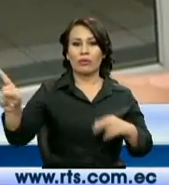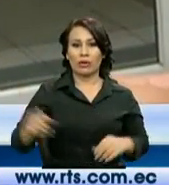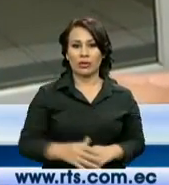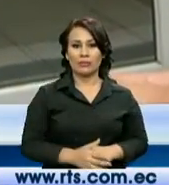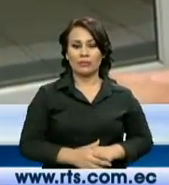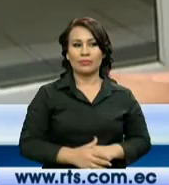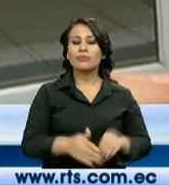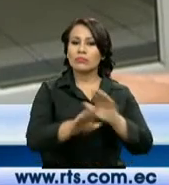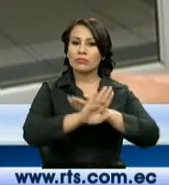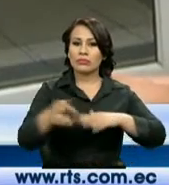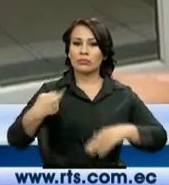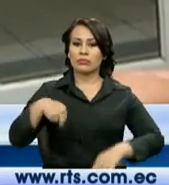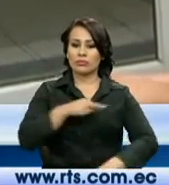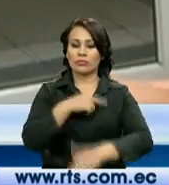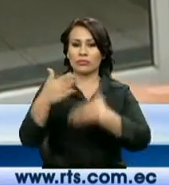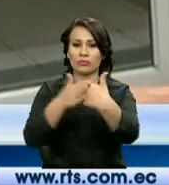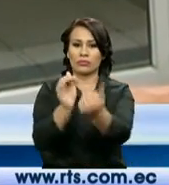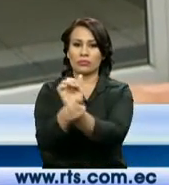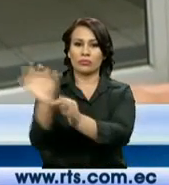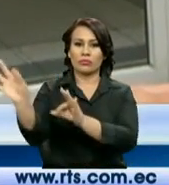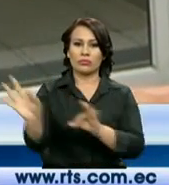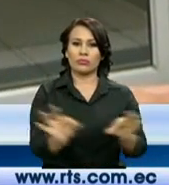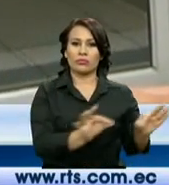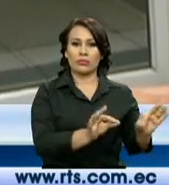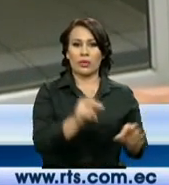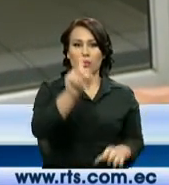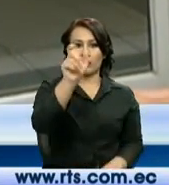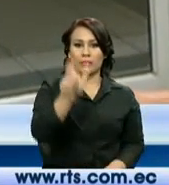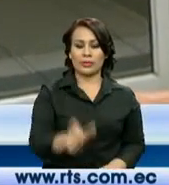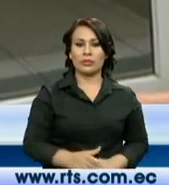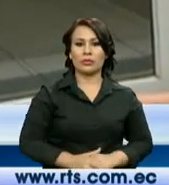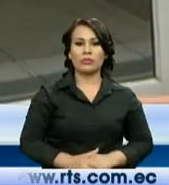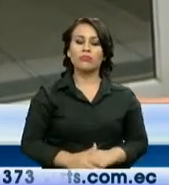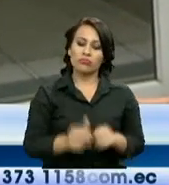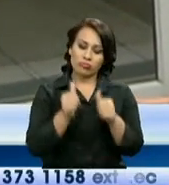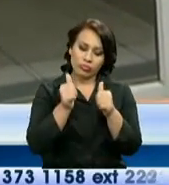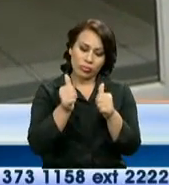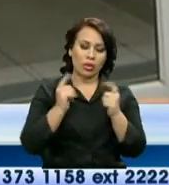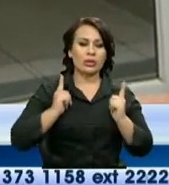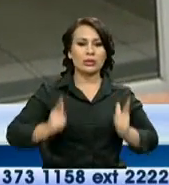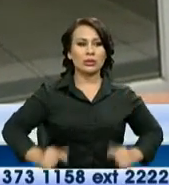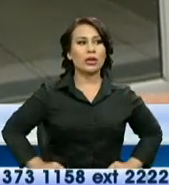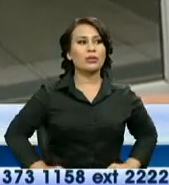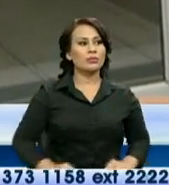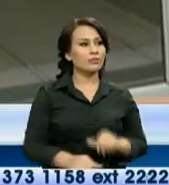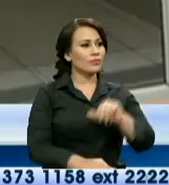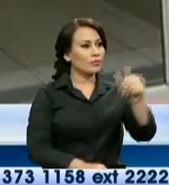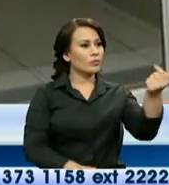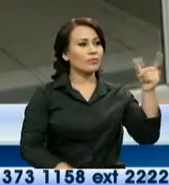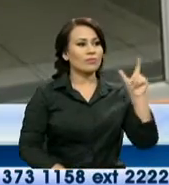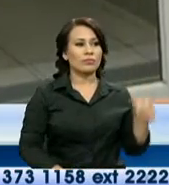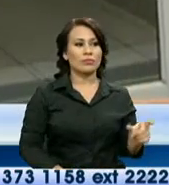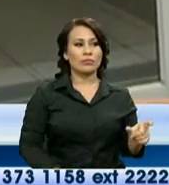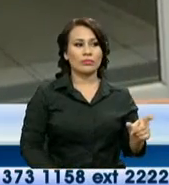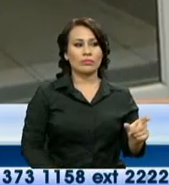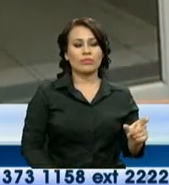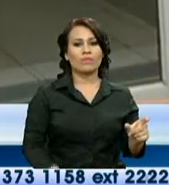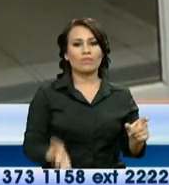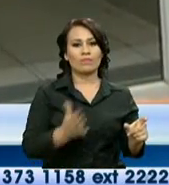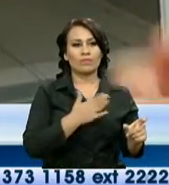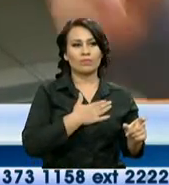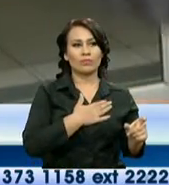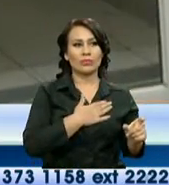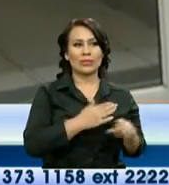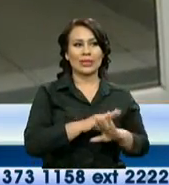fueron recapturados posteriormente. Uno de ellos en buen estado de salud y el otro, desgraciadamente, ha